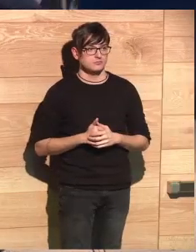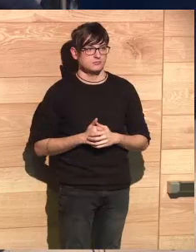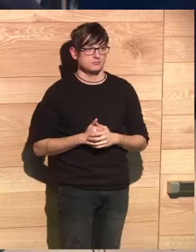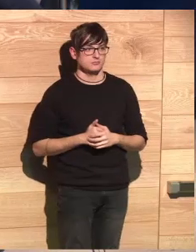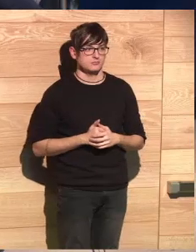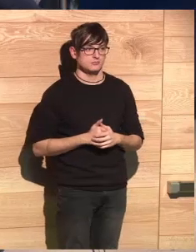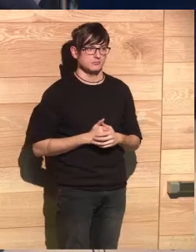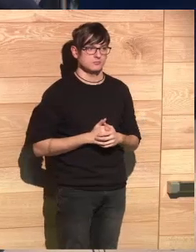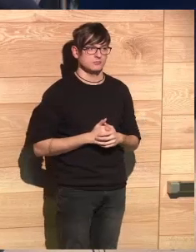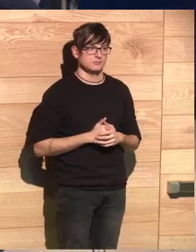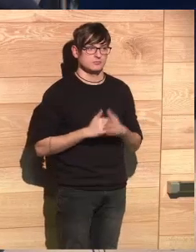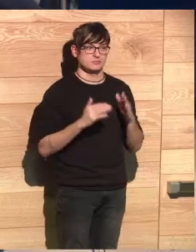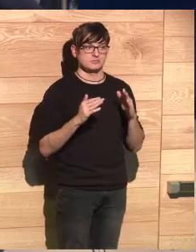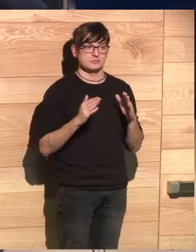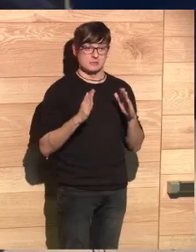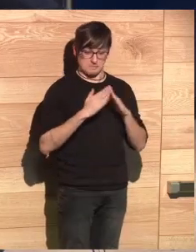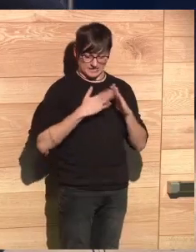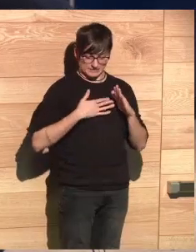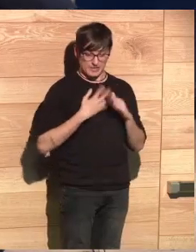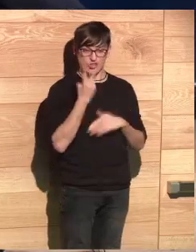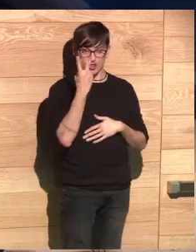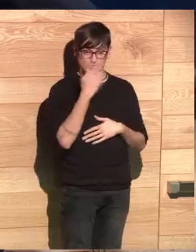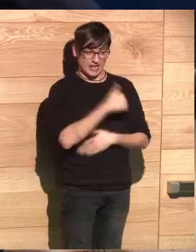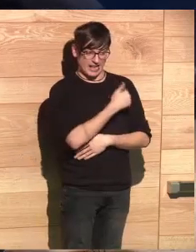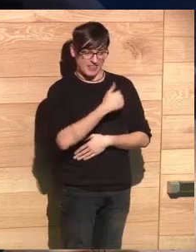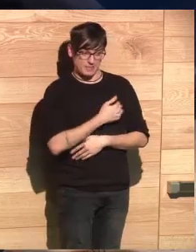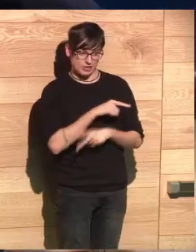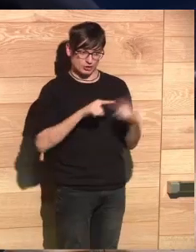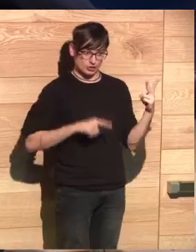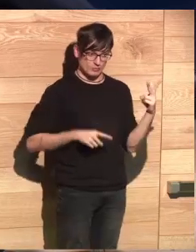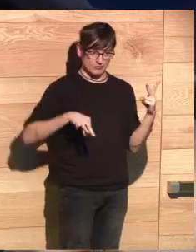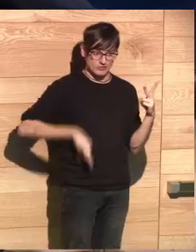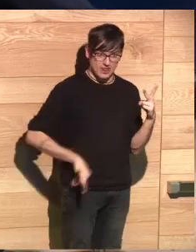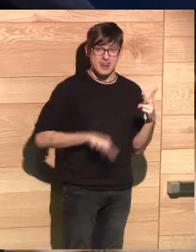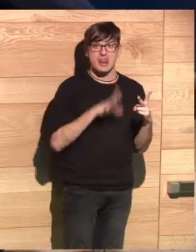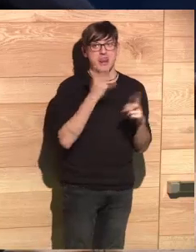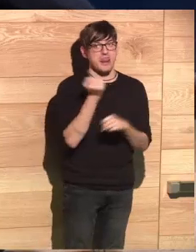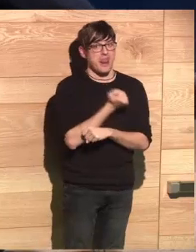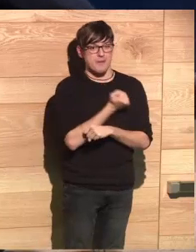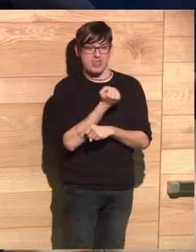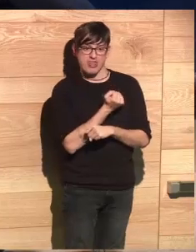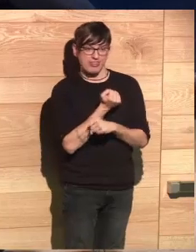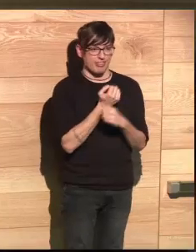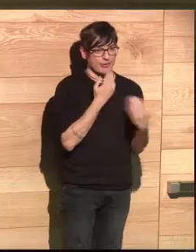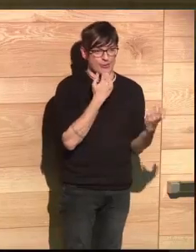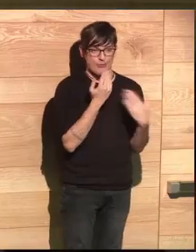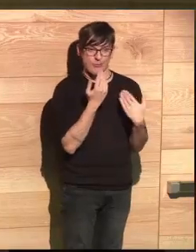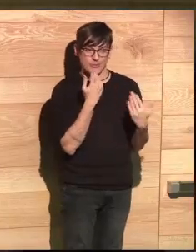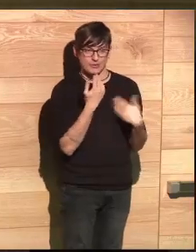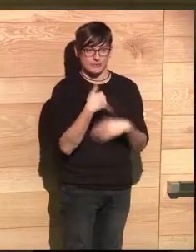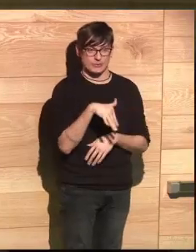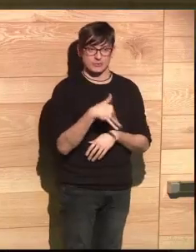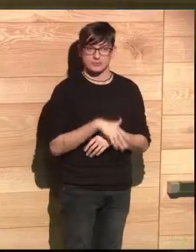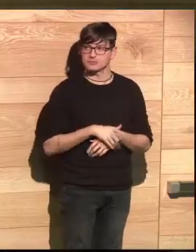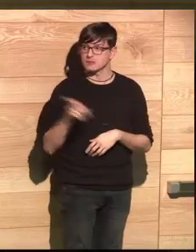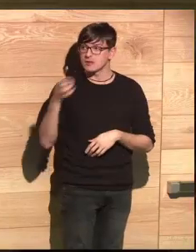2 académicos del videojuego. En mi casa hay 2 académicos del videojuego. Las conversaciones en Navidad son muy... Diga. Bueno, buenas